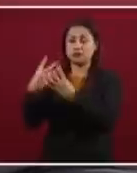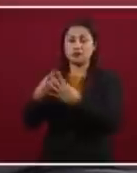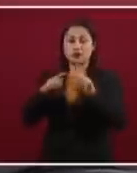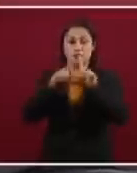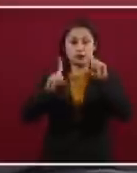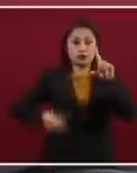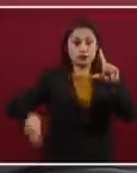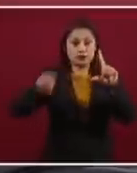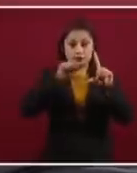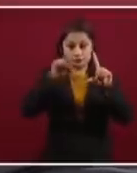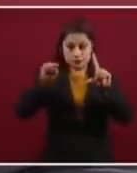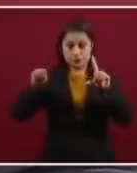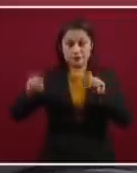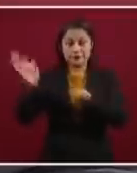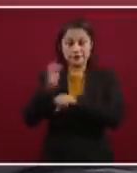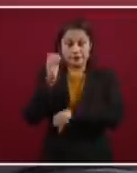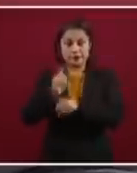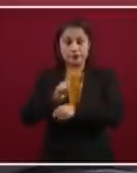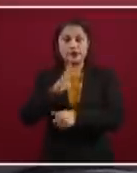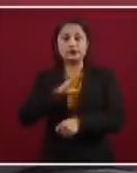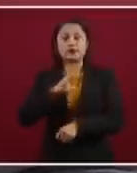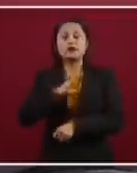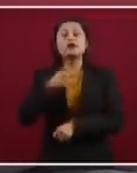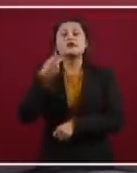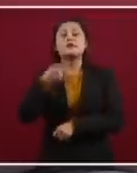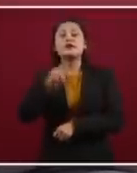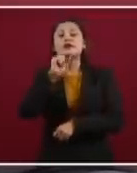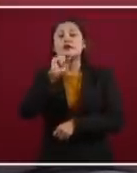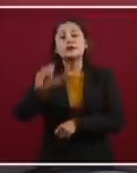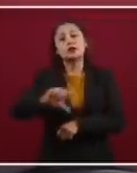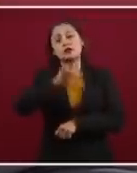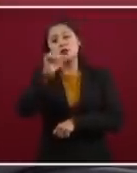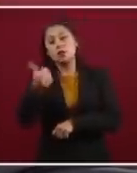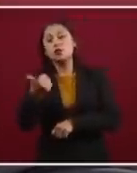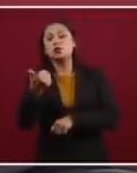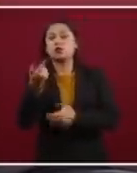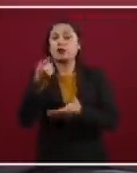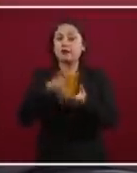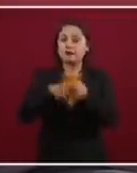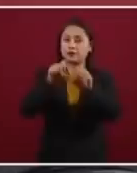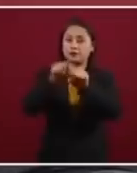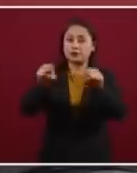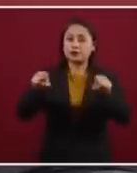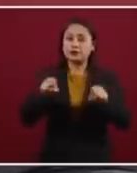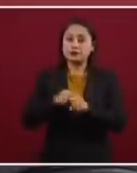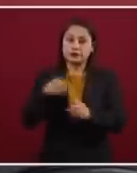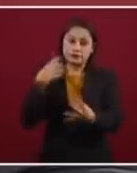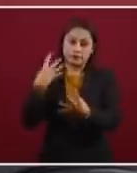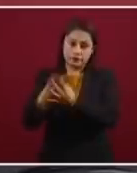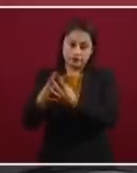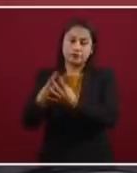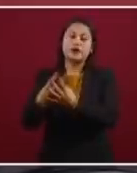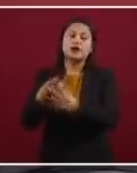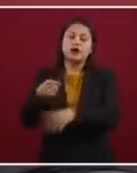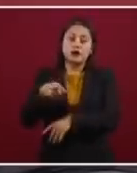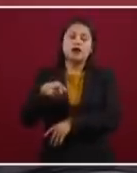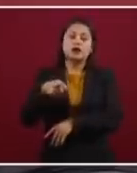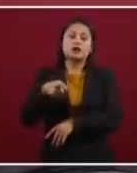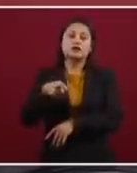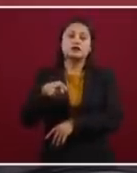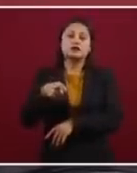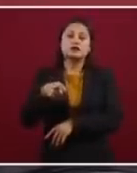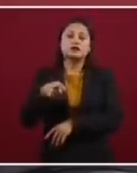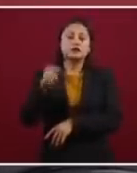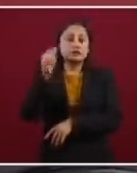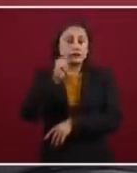todo el sistema nacional penitenciario y por eso la conferencia del sistema penitenciario lo es trabajando a nivel de